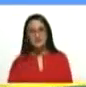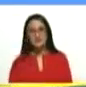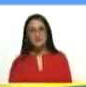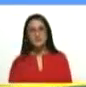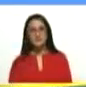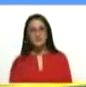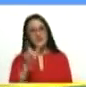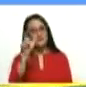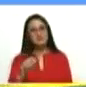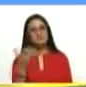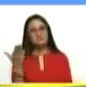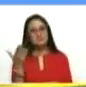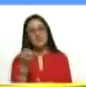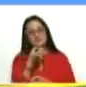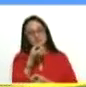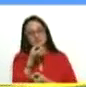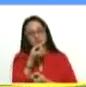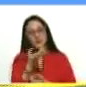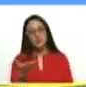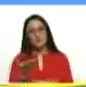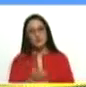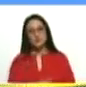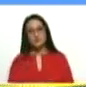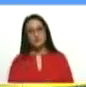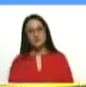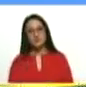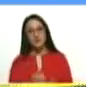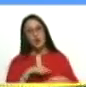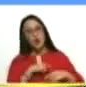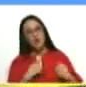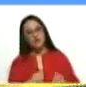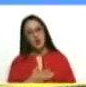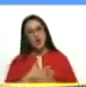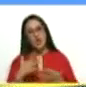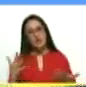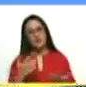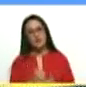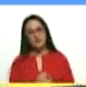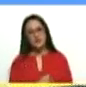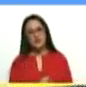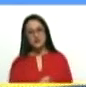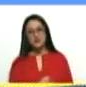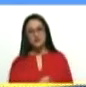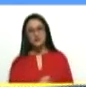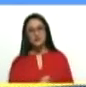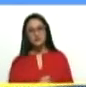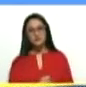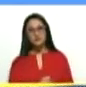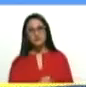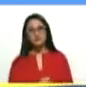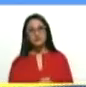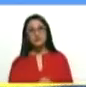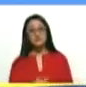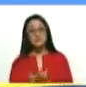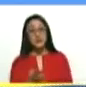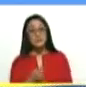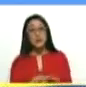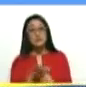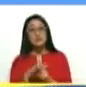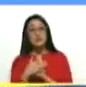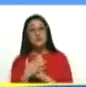sido bondadoso, de corazón grande, y él, en las peores circunstancias